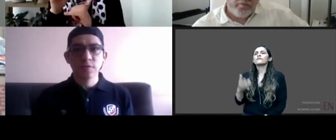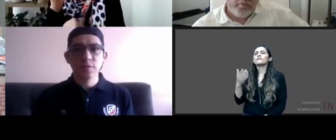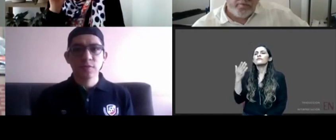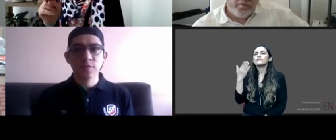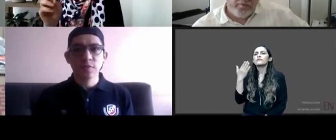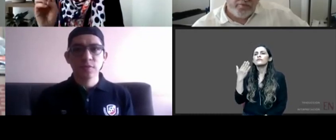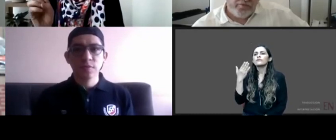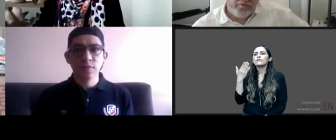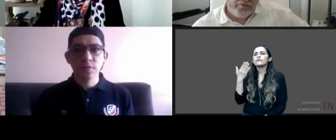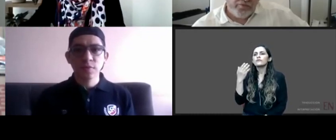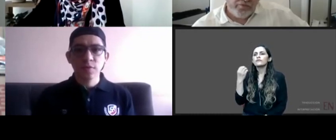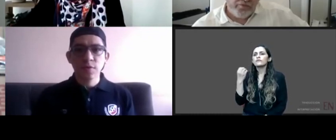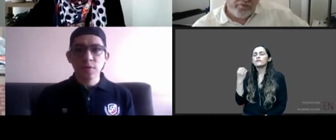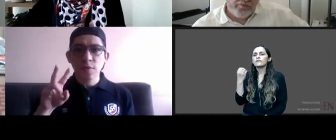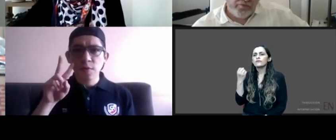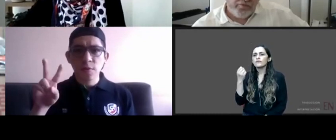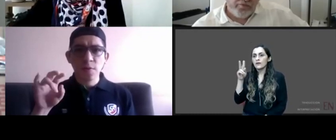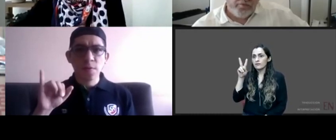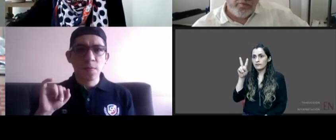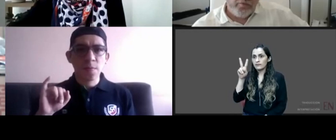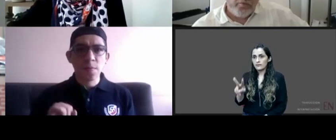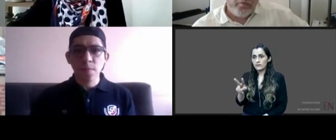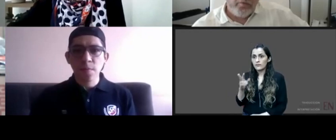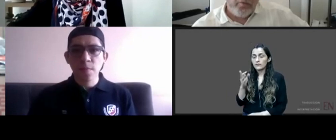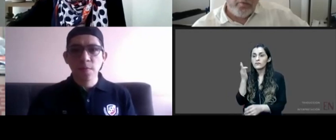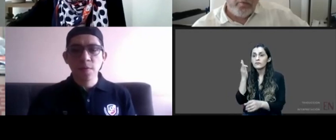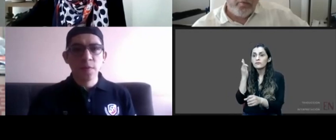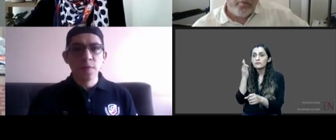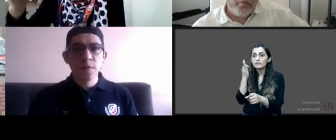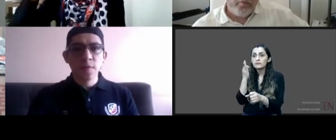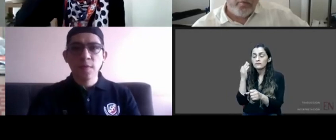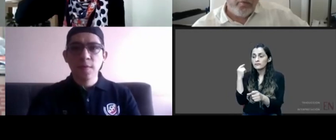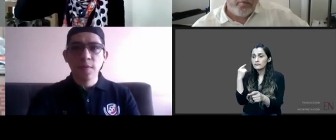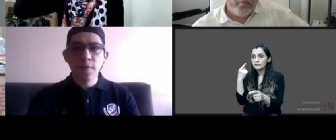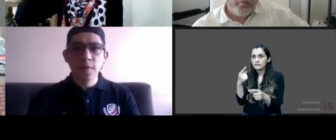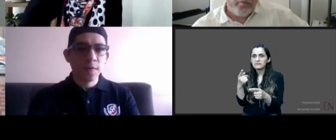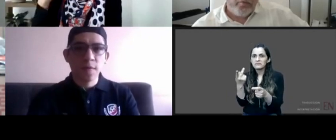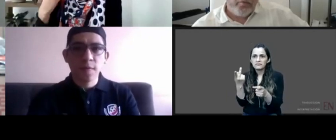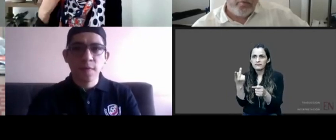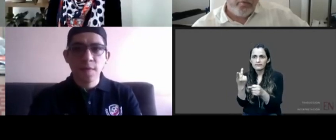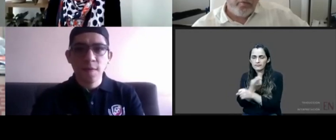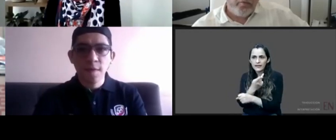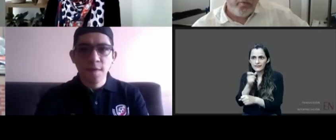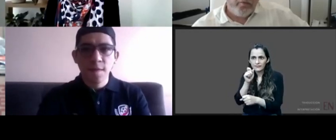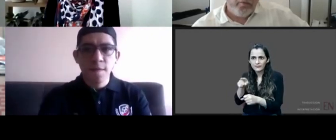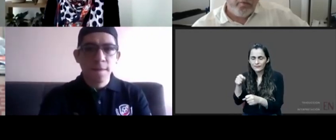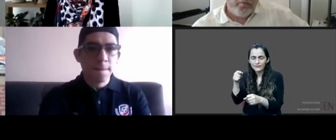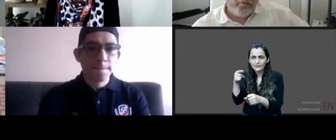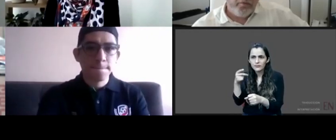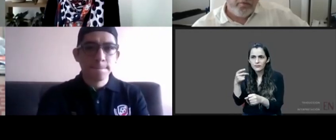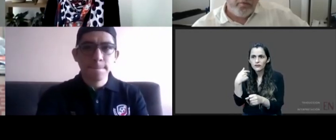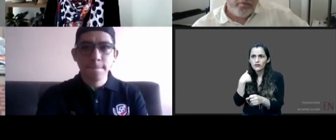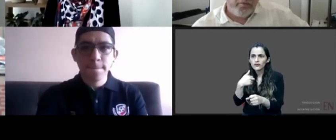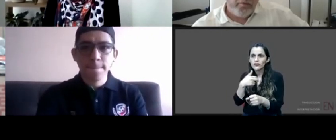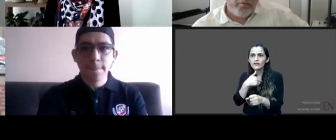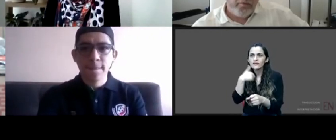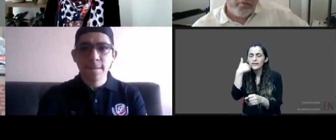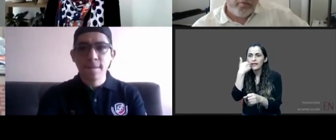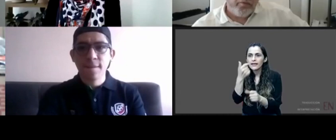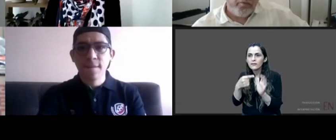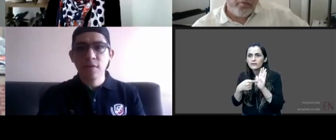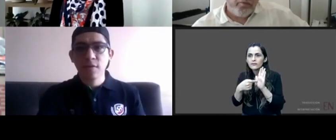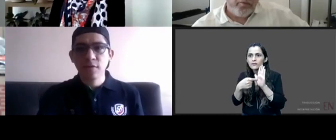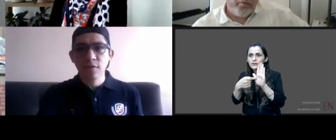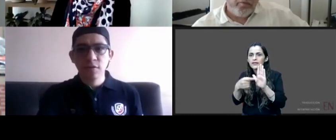es revelador, sino justo lo que nos está pasando en esta transmisión, que lo que queremos reflejar también a quienes